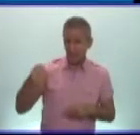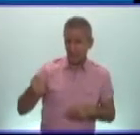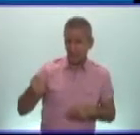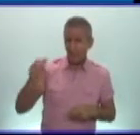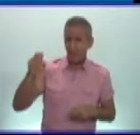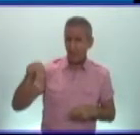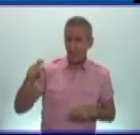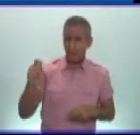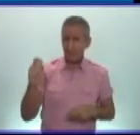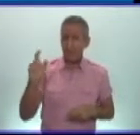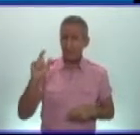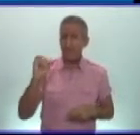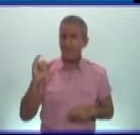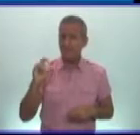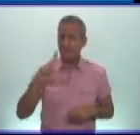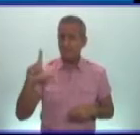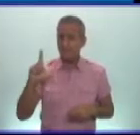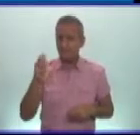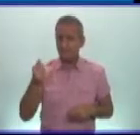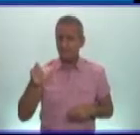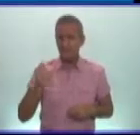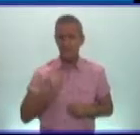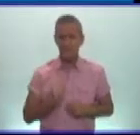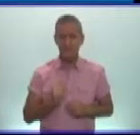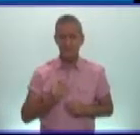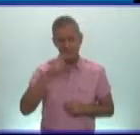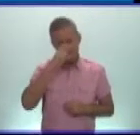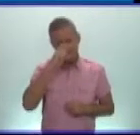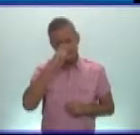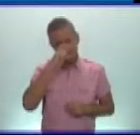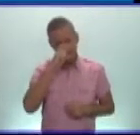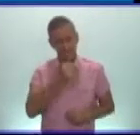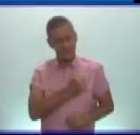su niña querida, como él la llamaba.